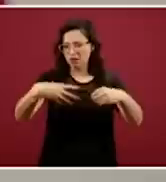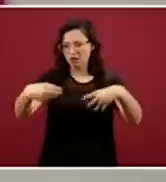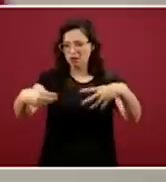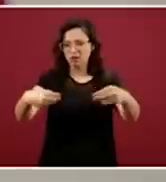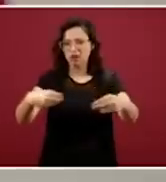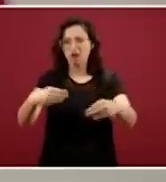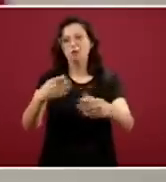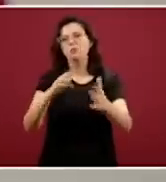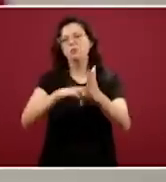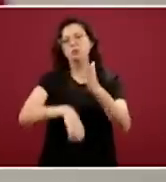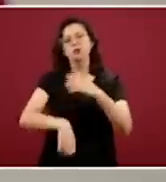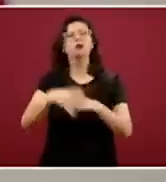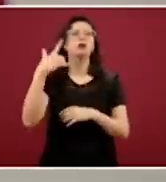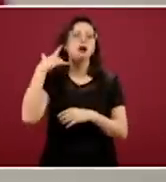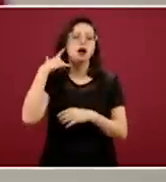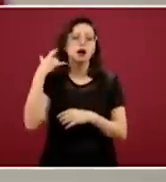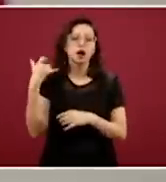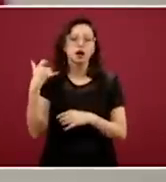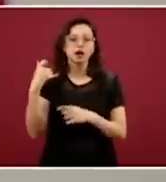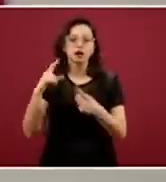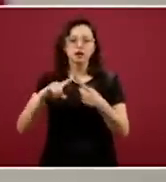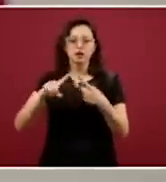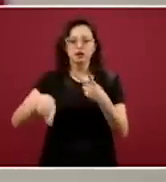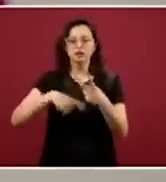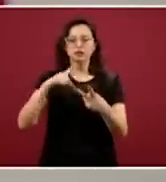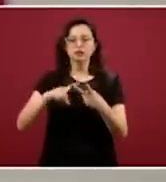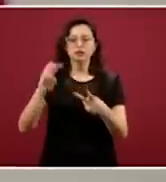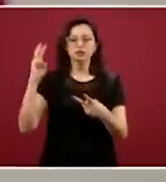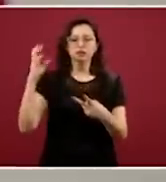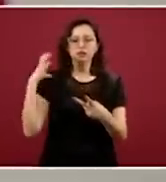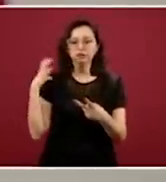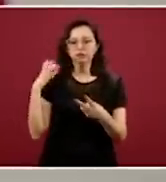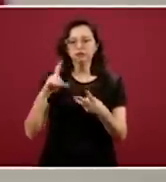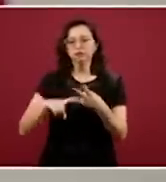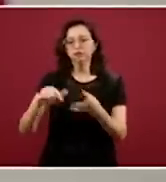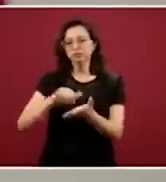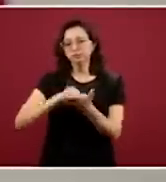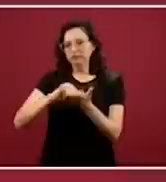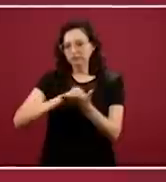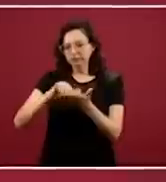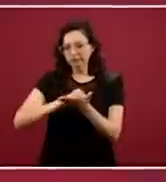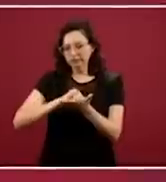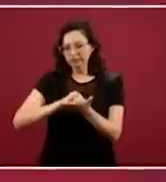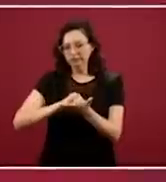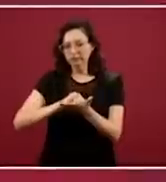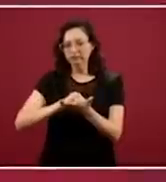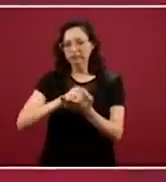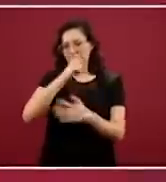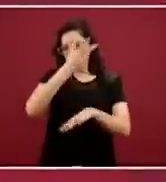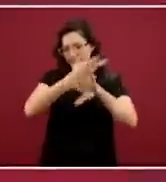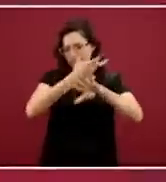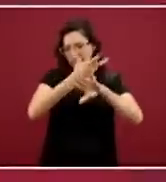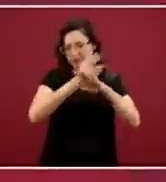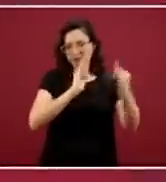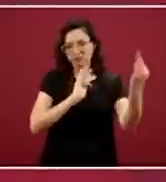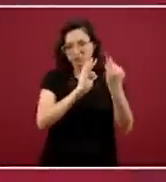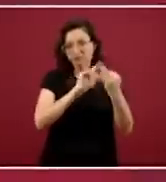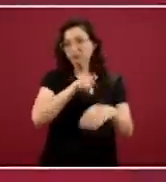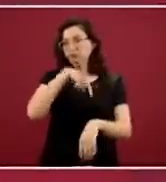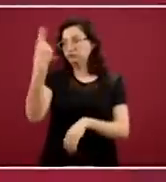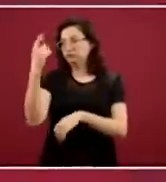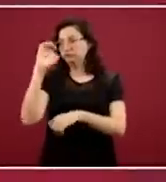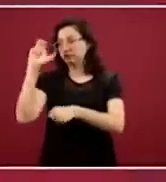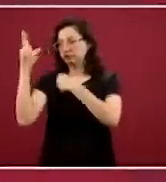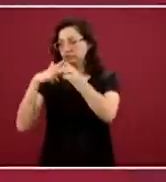como es el caso de California, del estado de Washington o de Nueva York, para el caso de Estados Unidos, o de Europa para